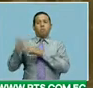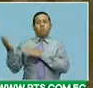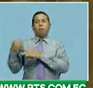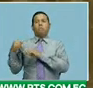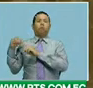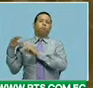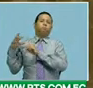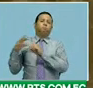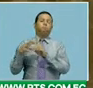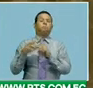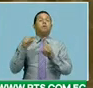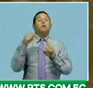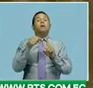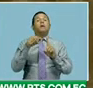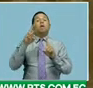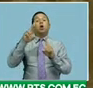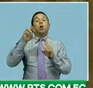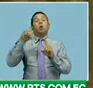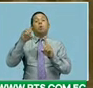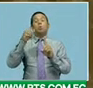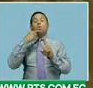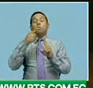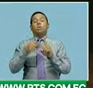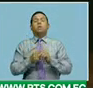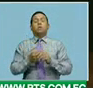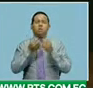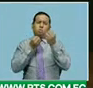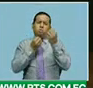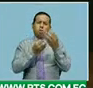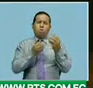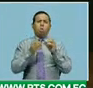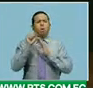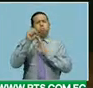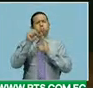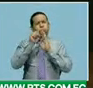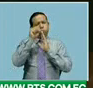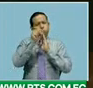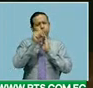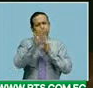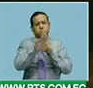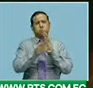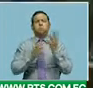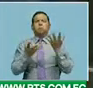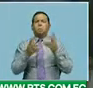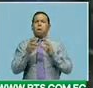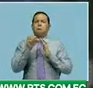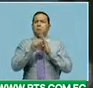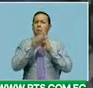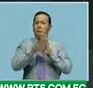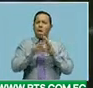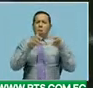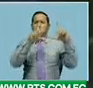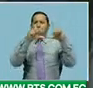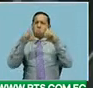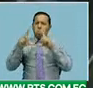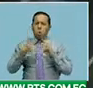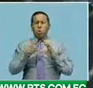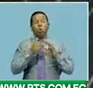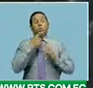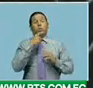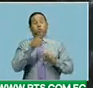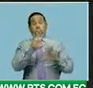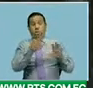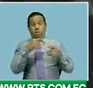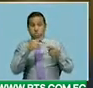Gobierno presentó sus descargos. Romo, con diapositivas y videos, respondió una a una las causales que apuntan a su supuesto incumplimiento